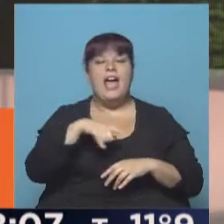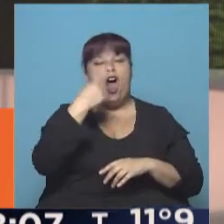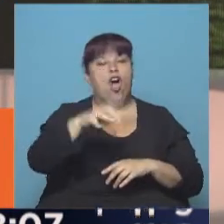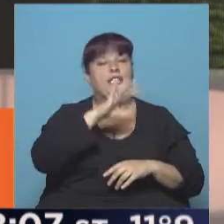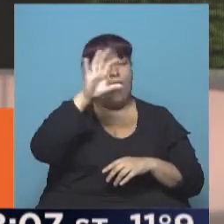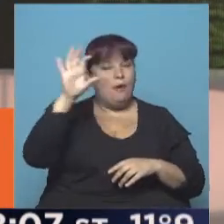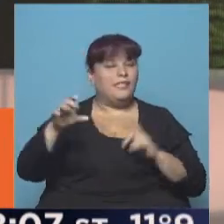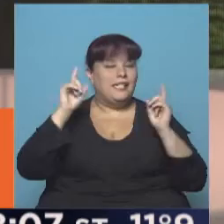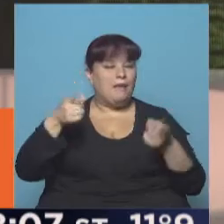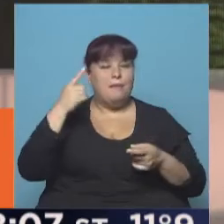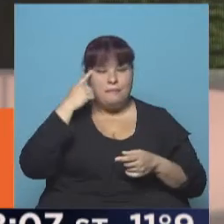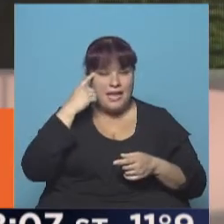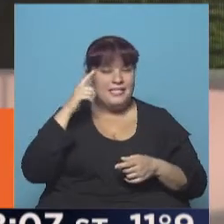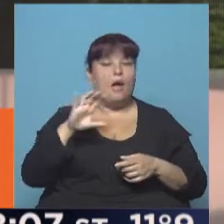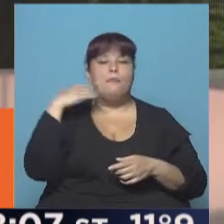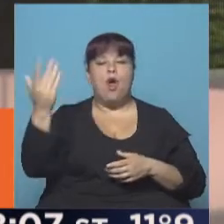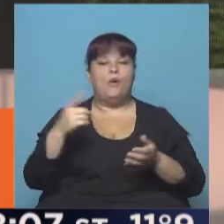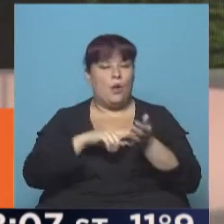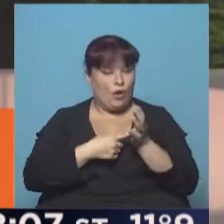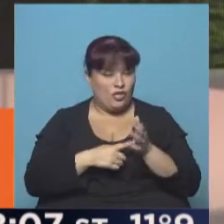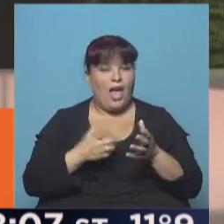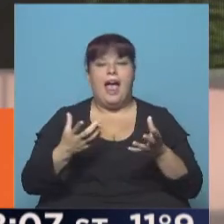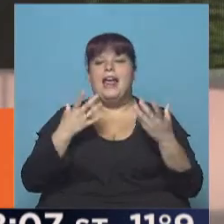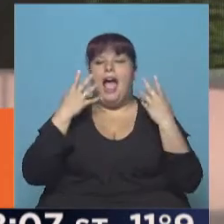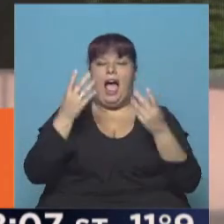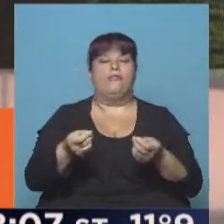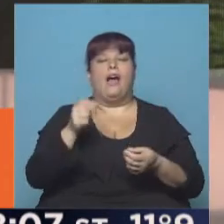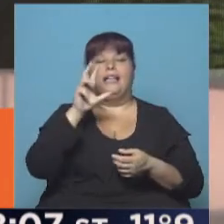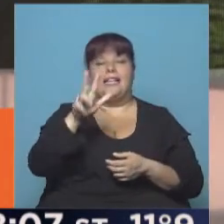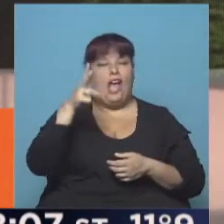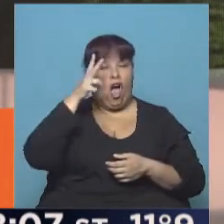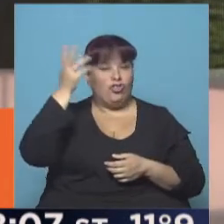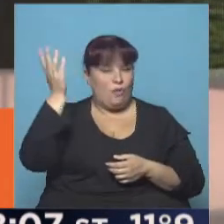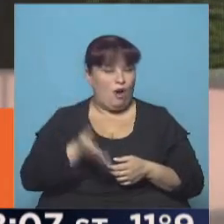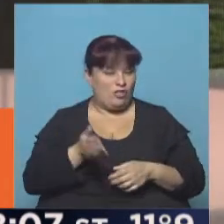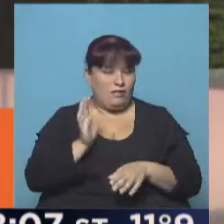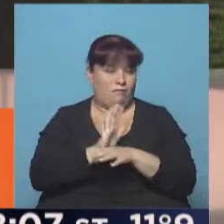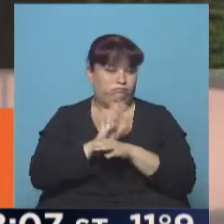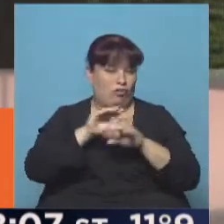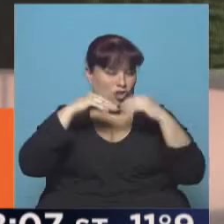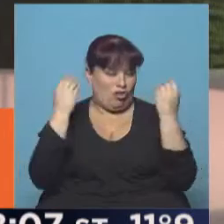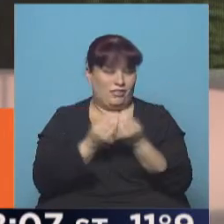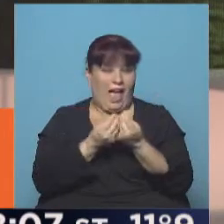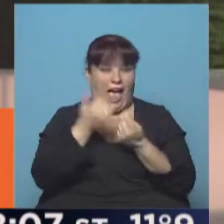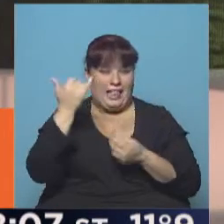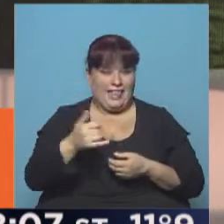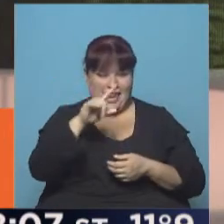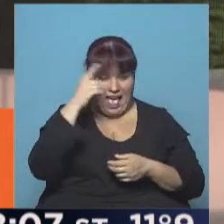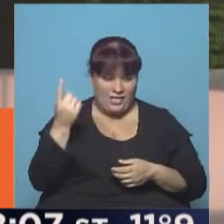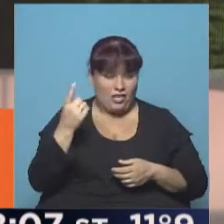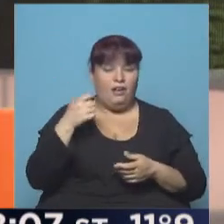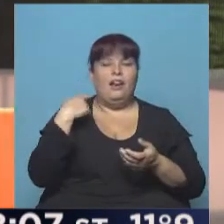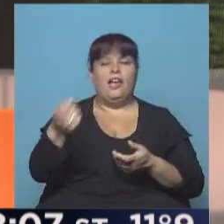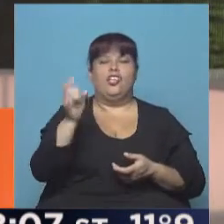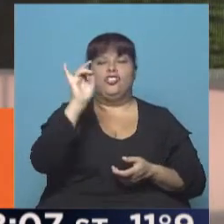también interpretan que hoy la provincia de Buenos Aires, que aporta un 38% prácticamente de los recursos que tiene Nación, está